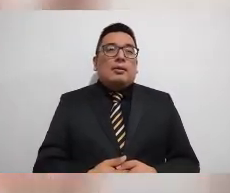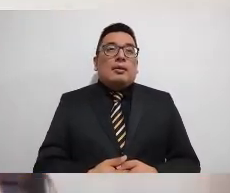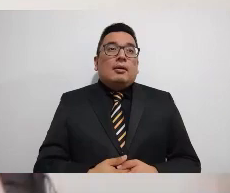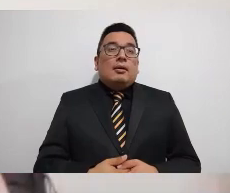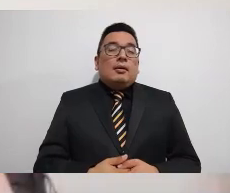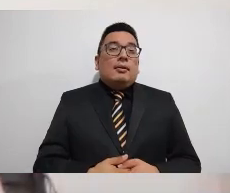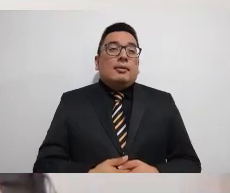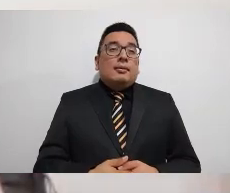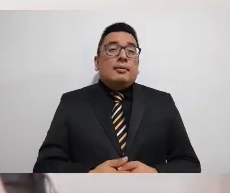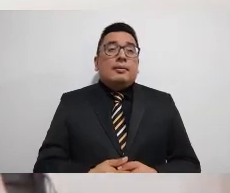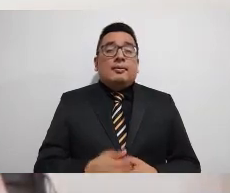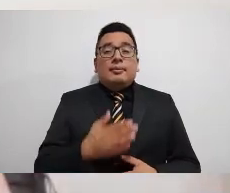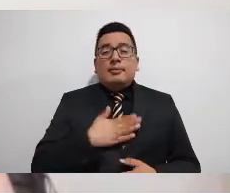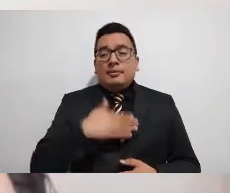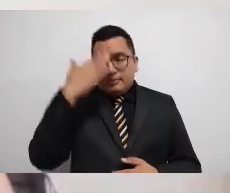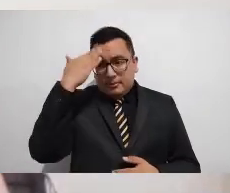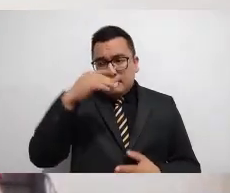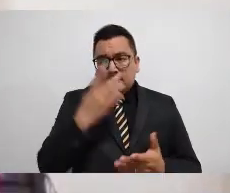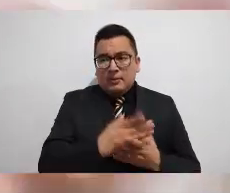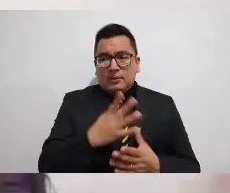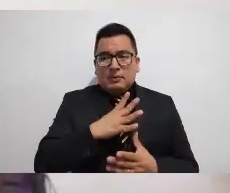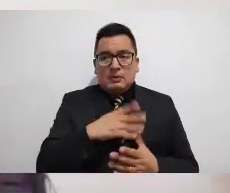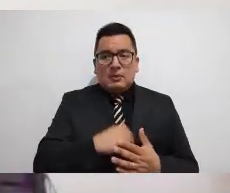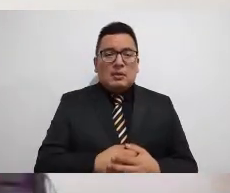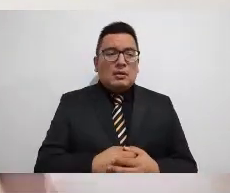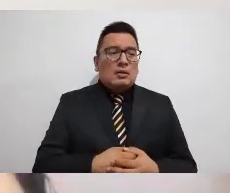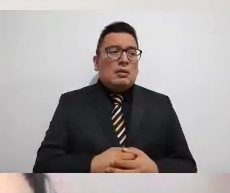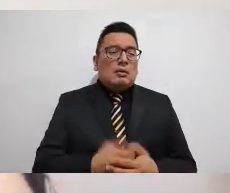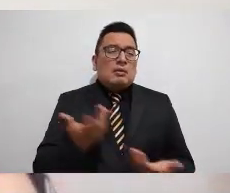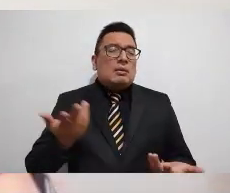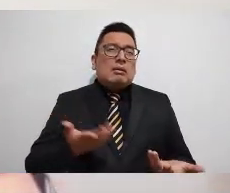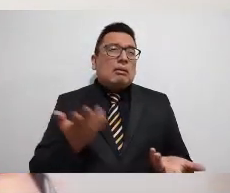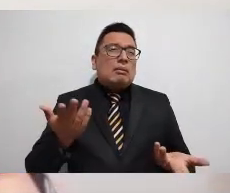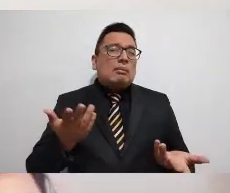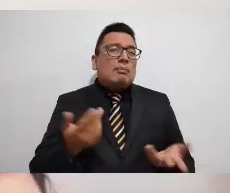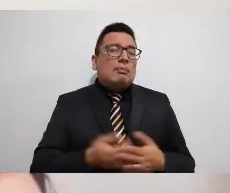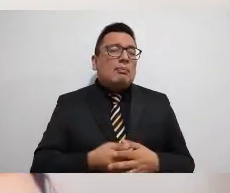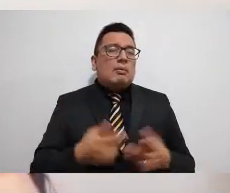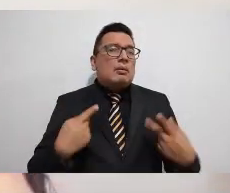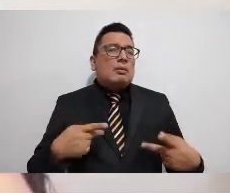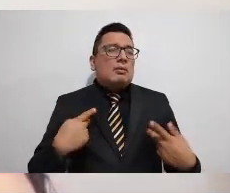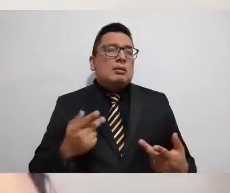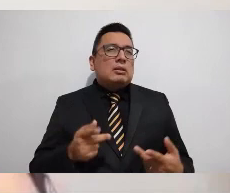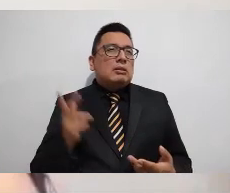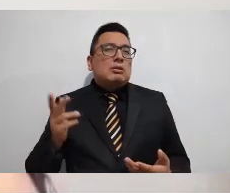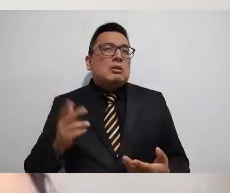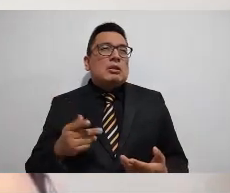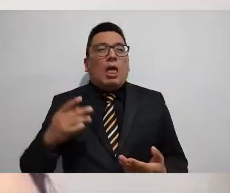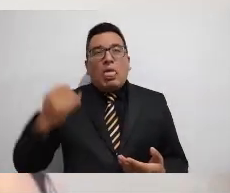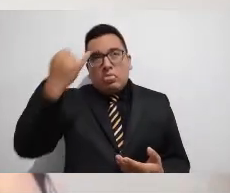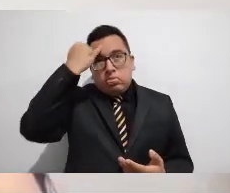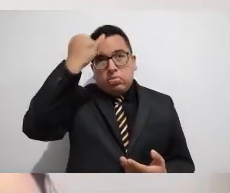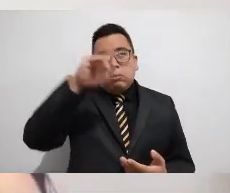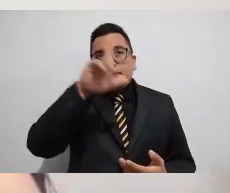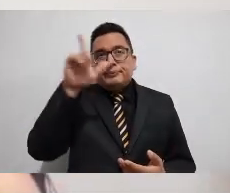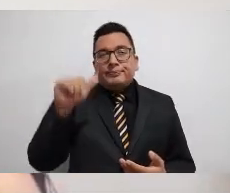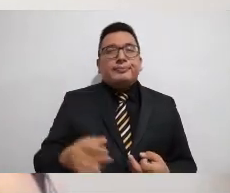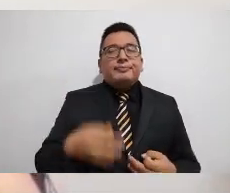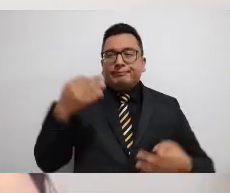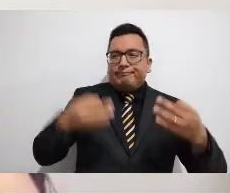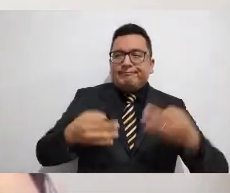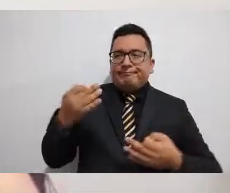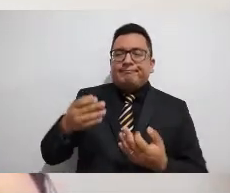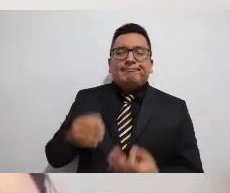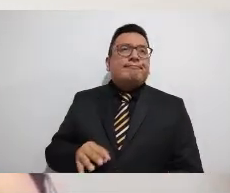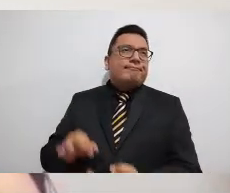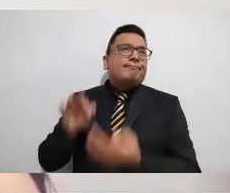estas pues fueron, digamos, no validadas, ¿no? Y llegaron a los tribunales. Y pues bueno, y creo